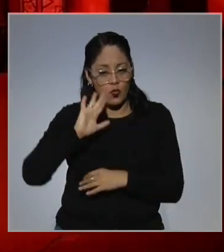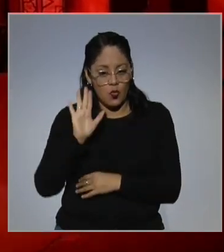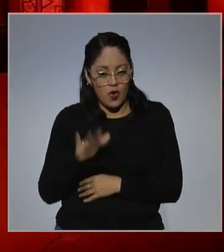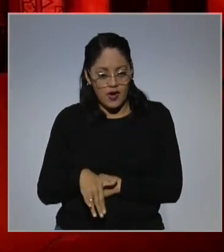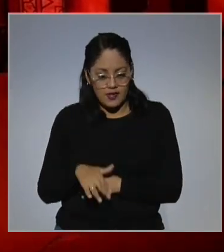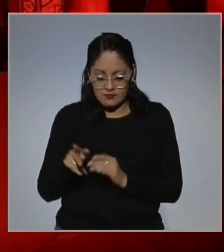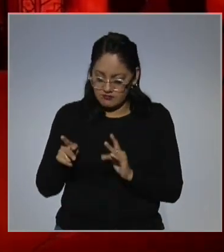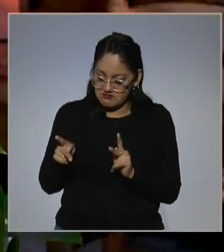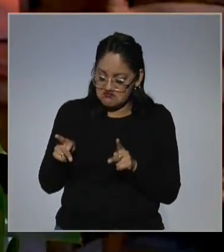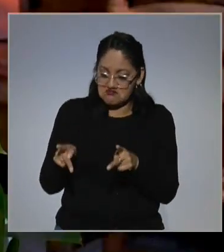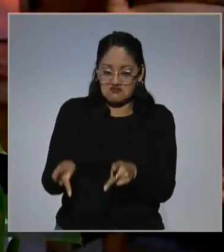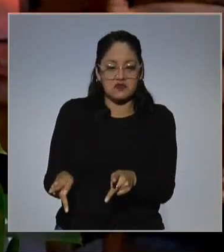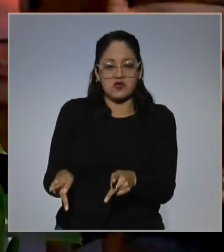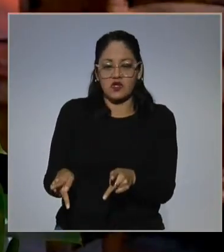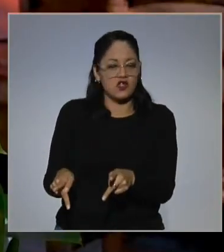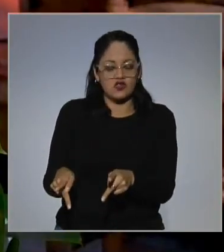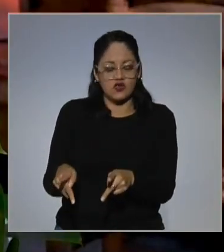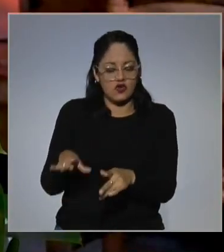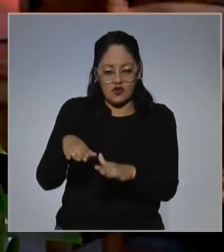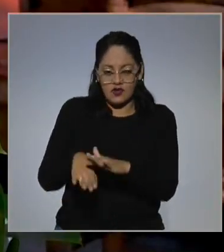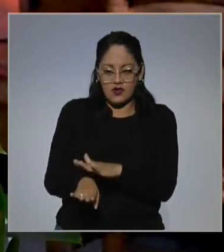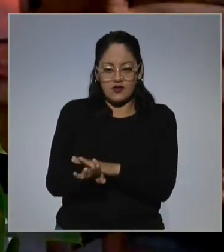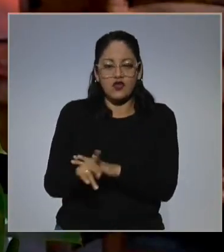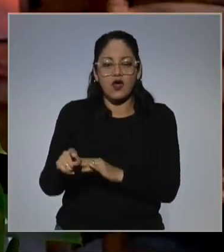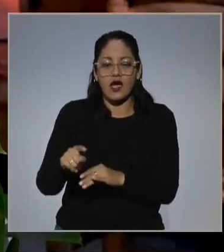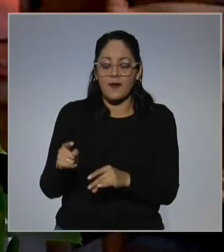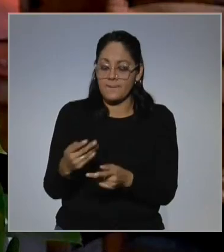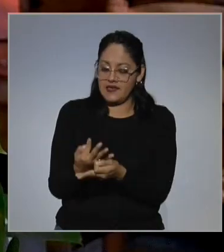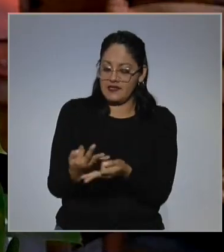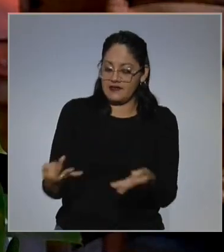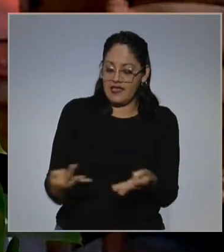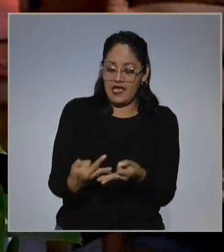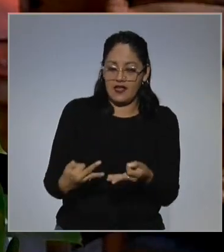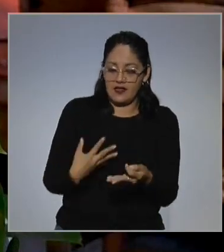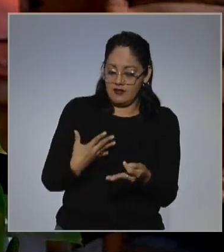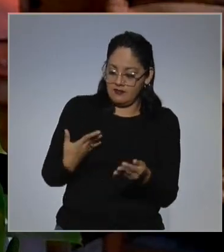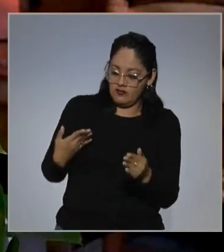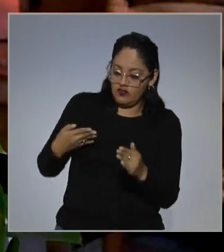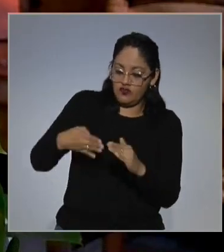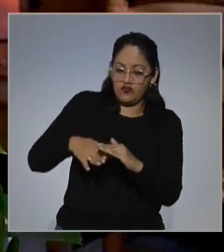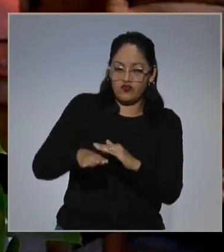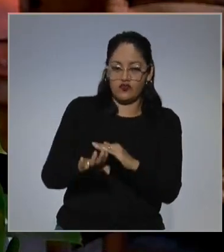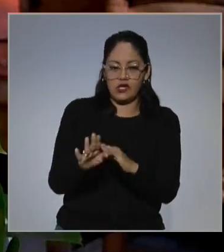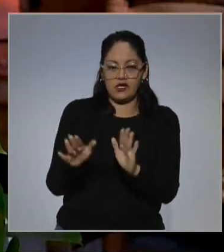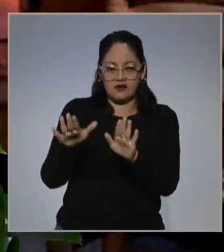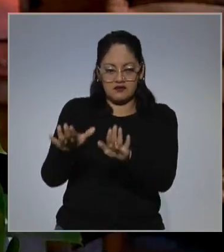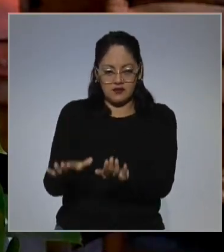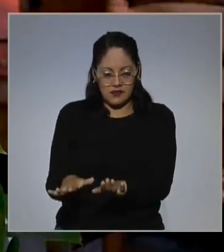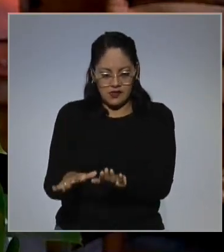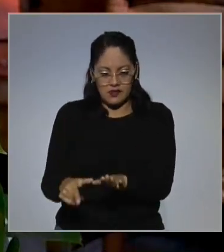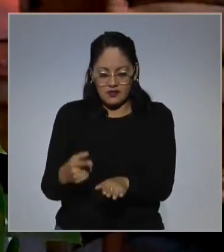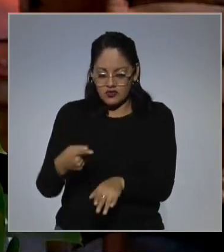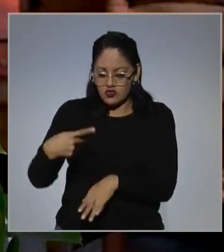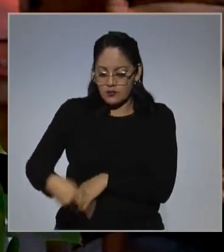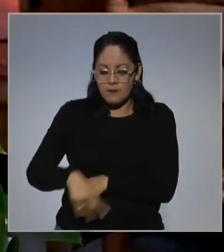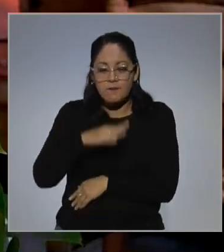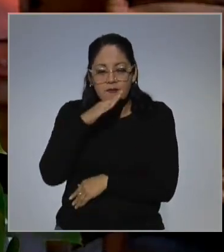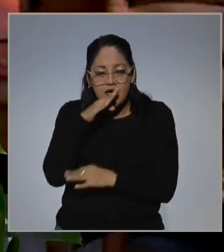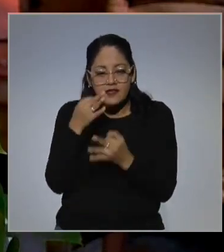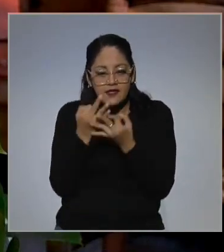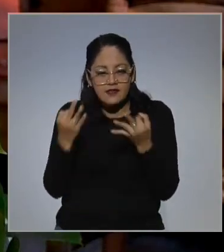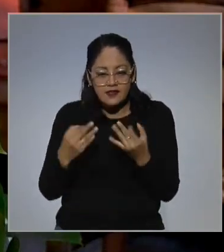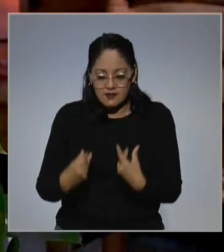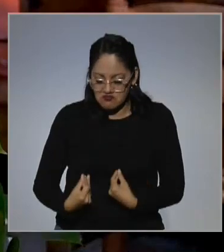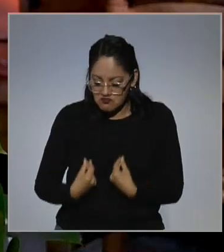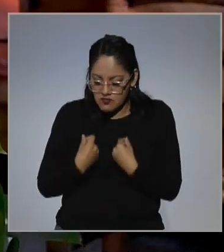les entierra, a los muertos se les siembra, para que vayan con Tonantzin, su madre tierra, y cosechen